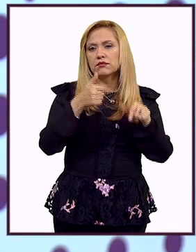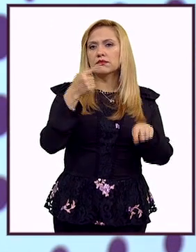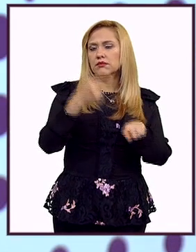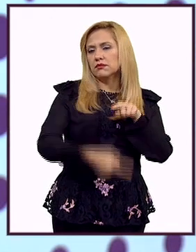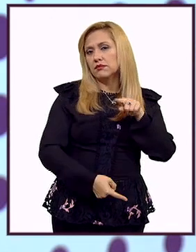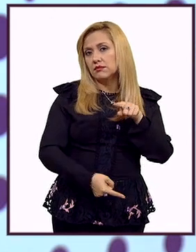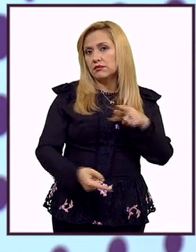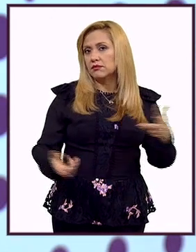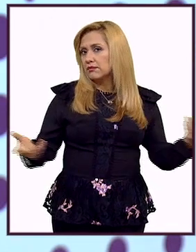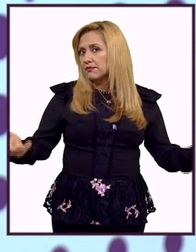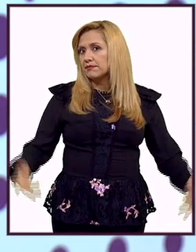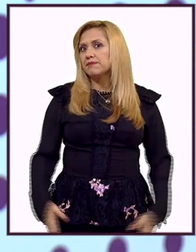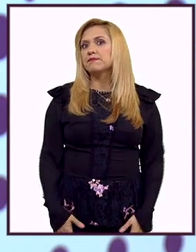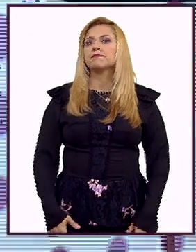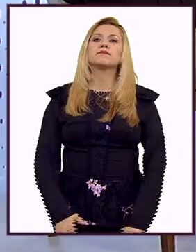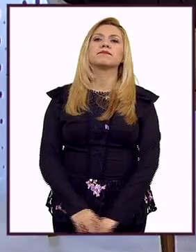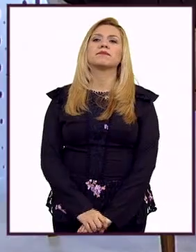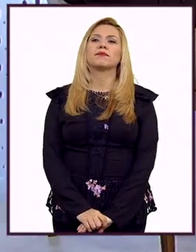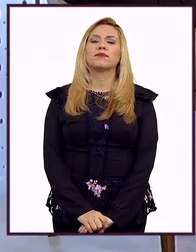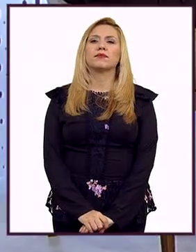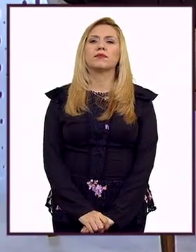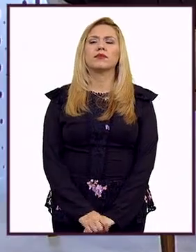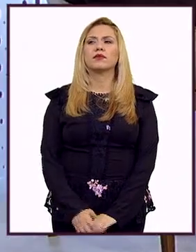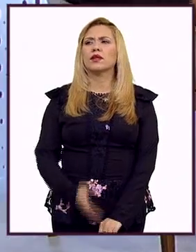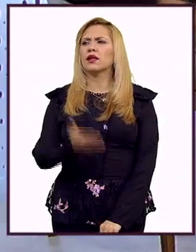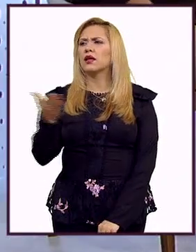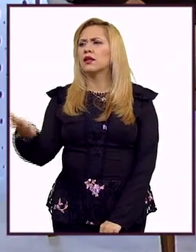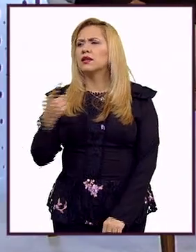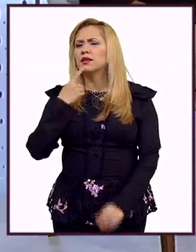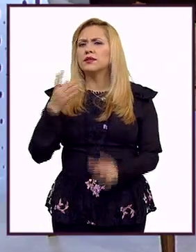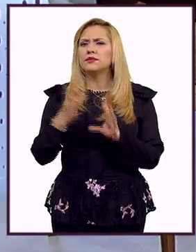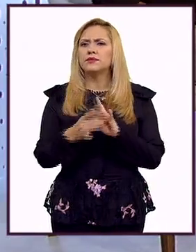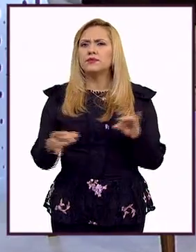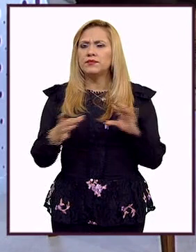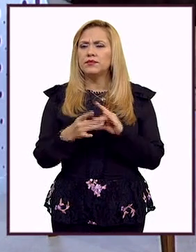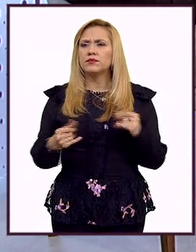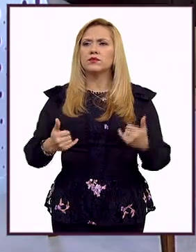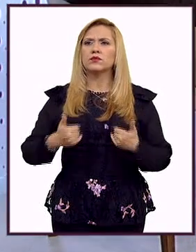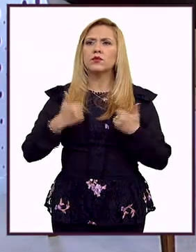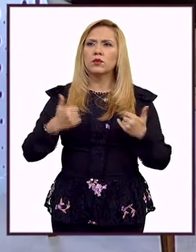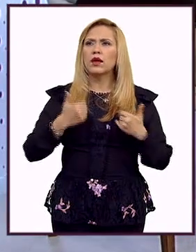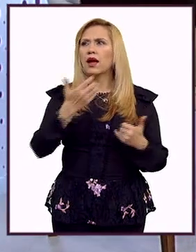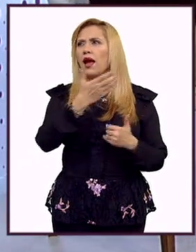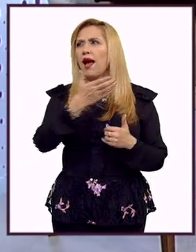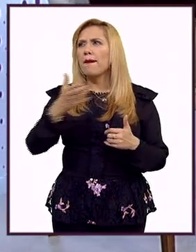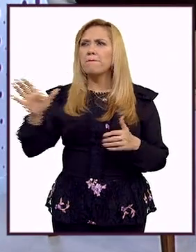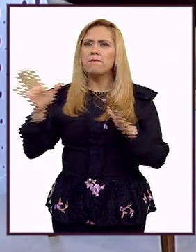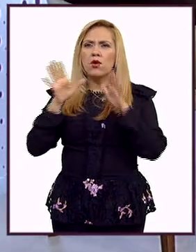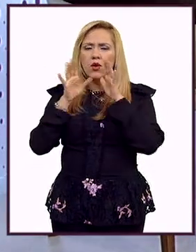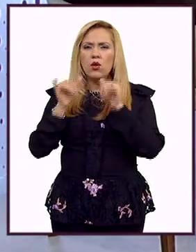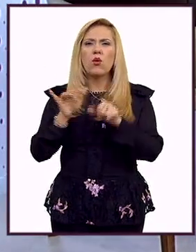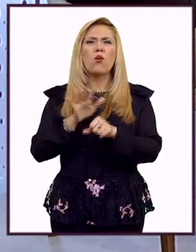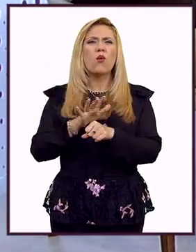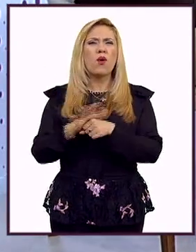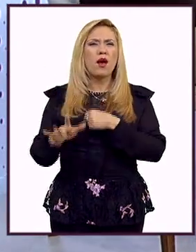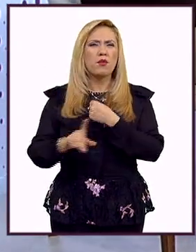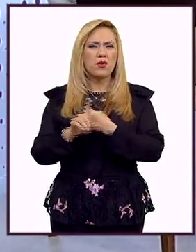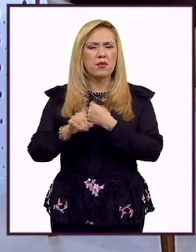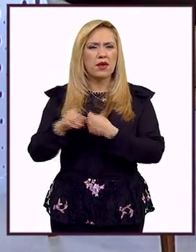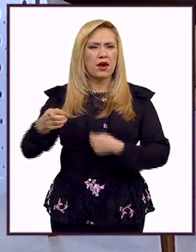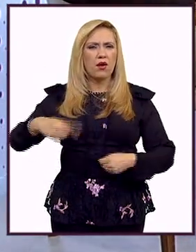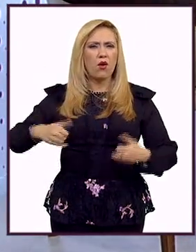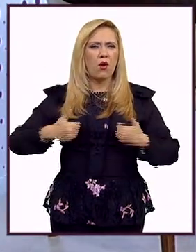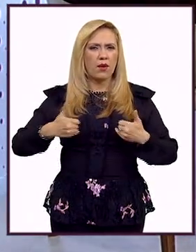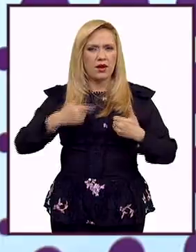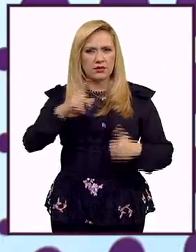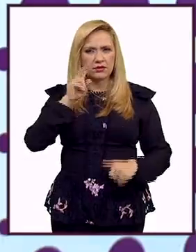prevenir en la mayoría de los casos. Isaías, también se mencionó a las juventudes rurales, ¿no? ¿Cuál es la situación de los jóvenes en